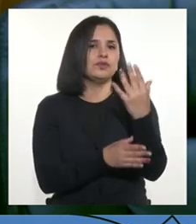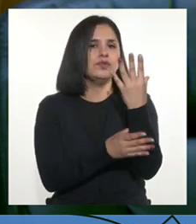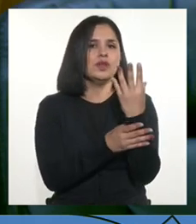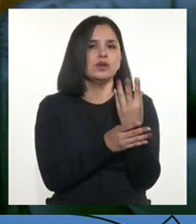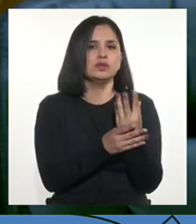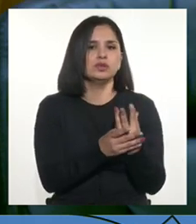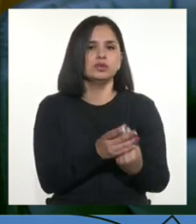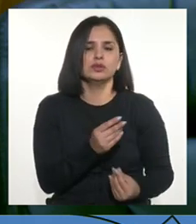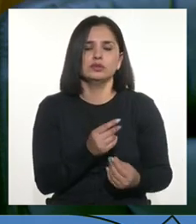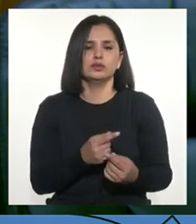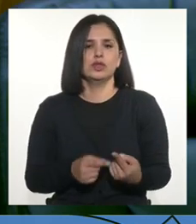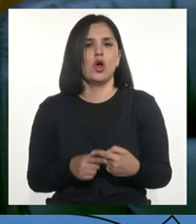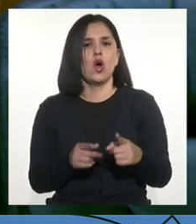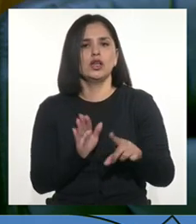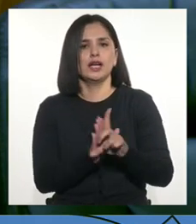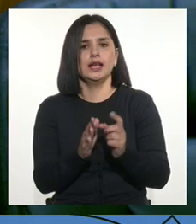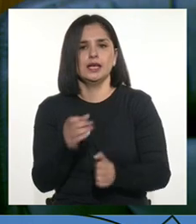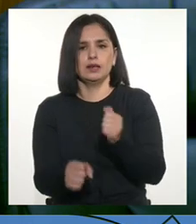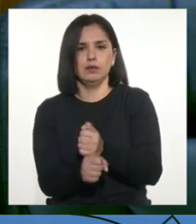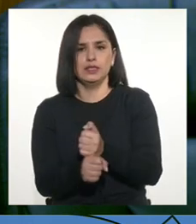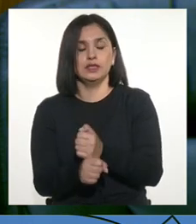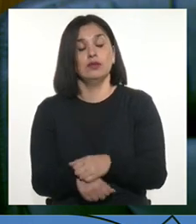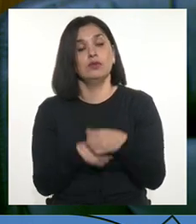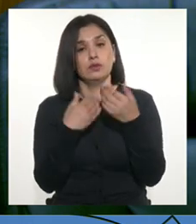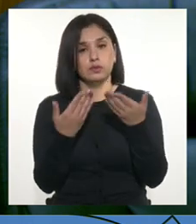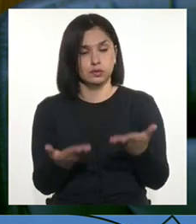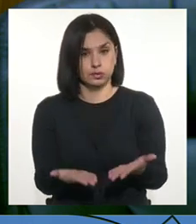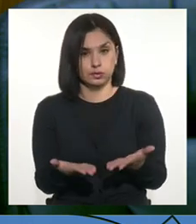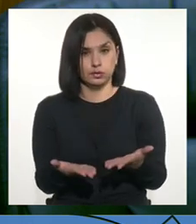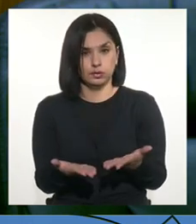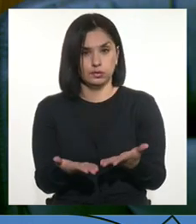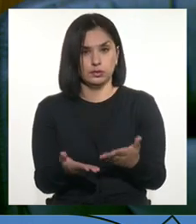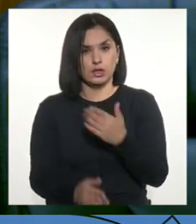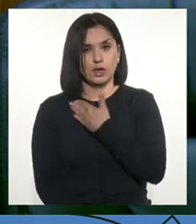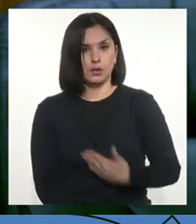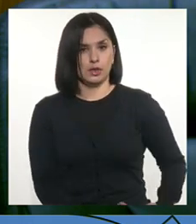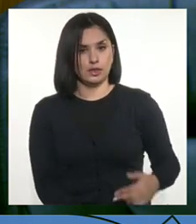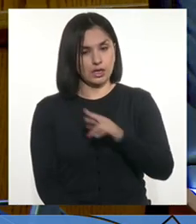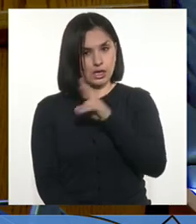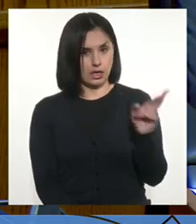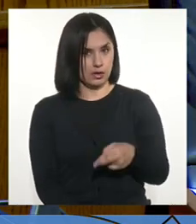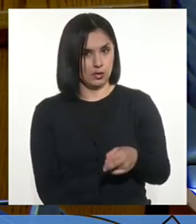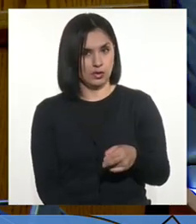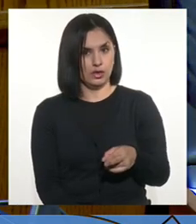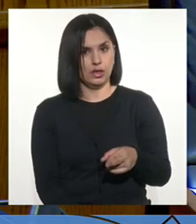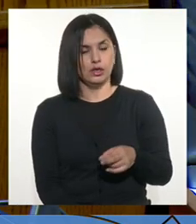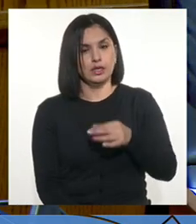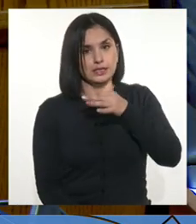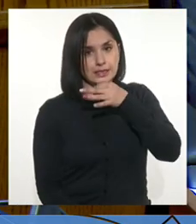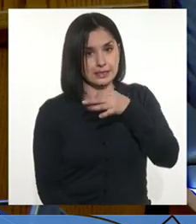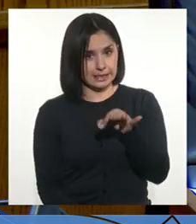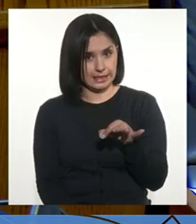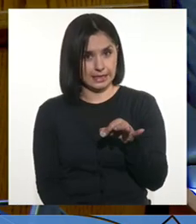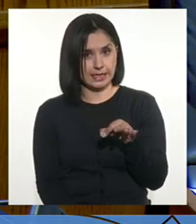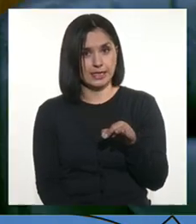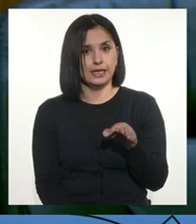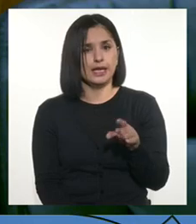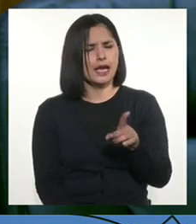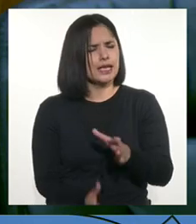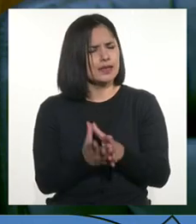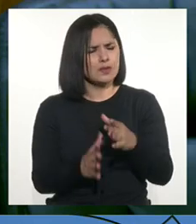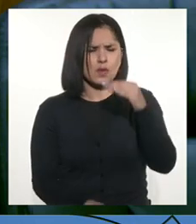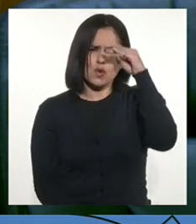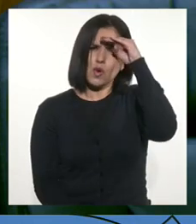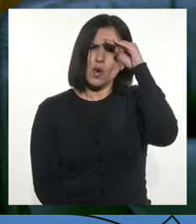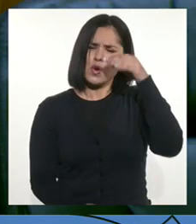superado así presidenta la repubblica puntualiza que le asiste la más plena convicción